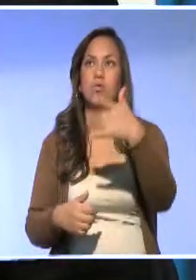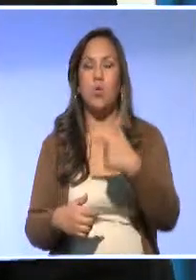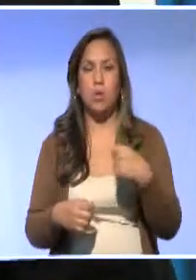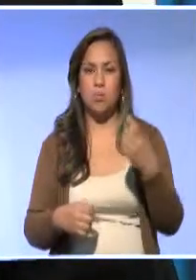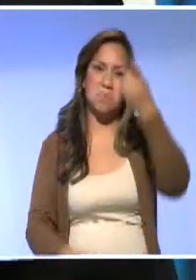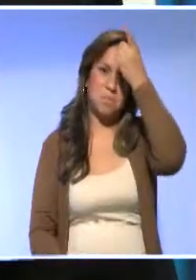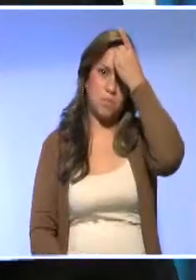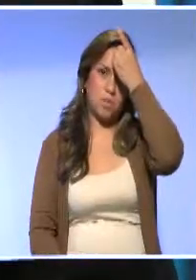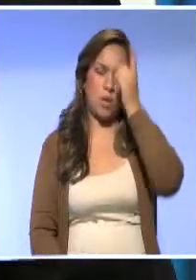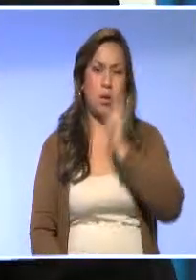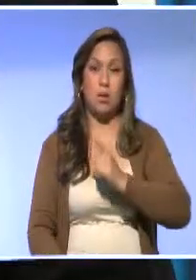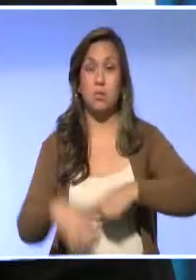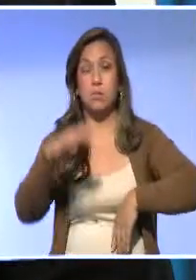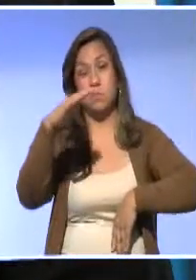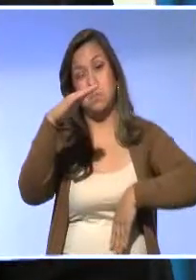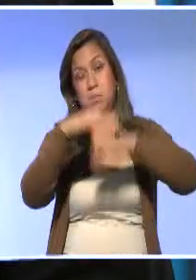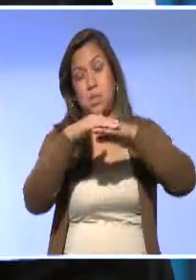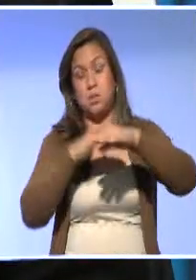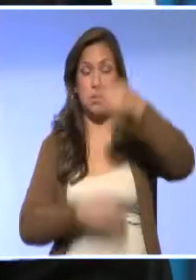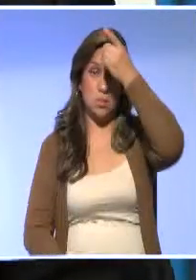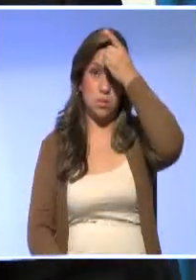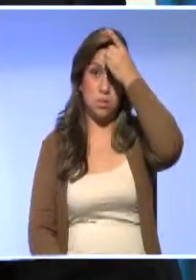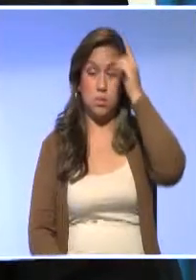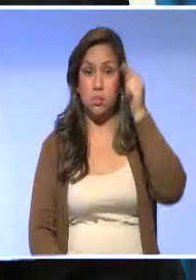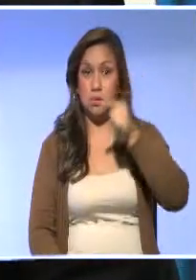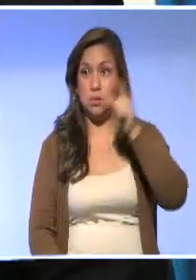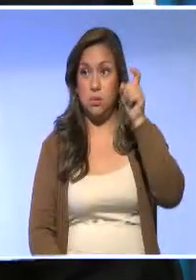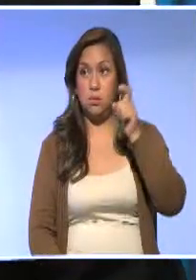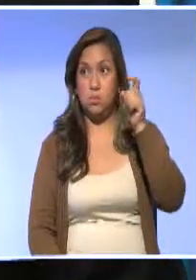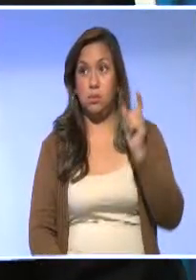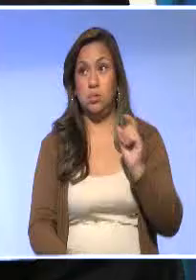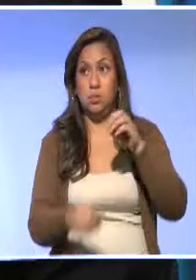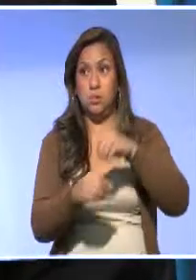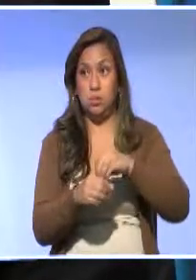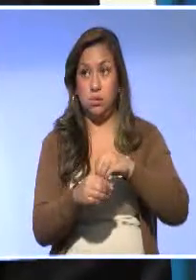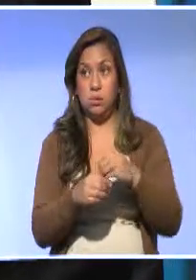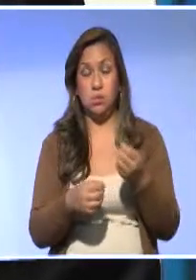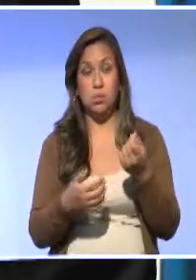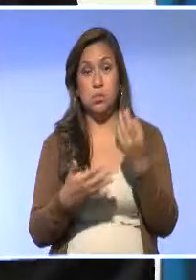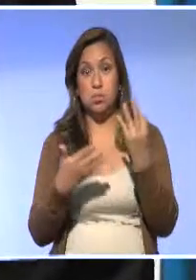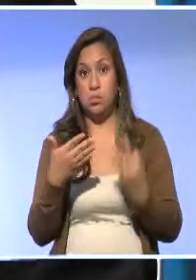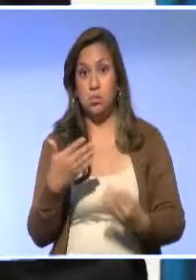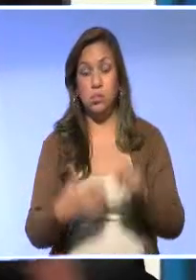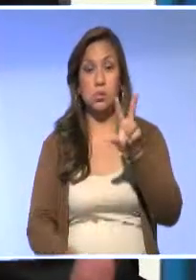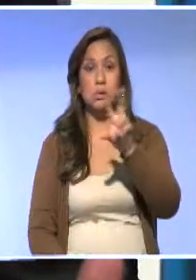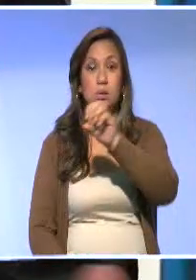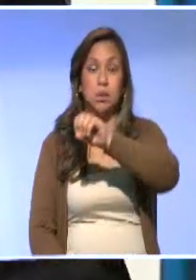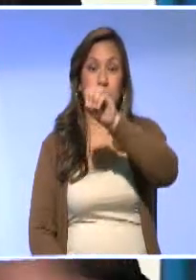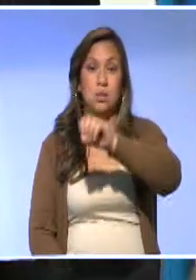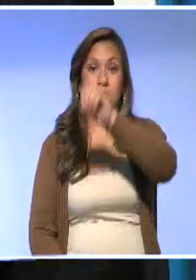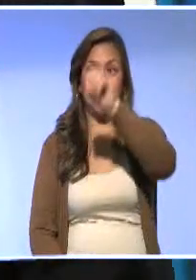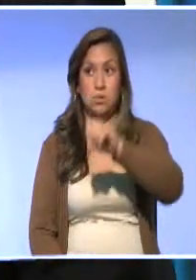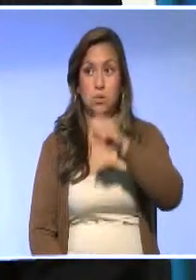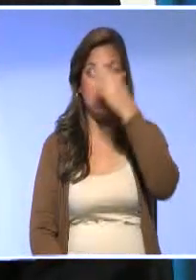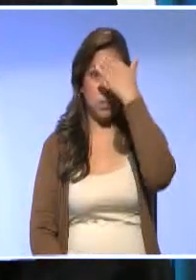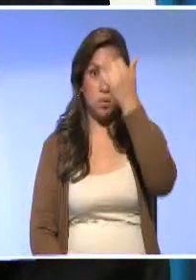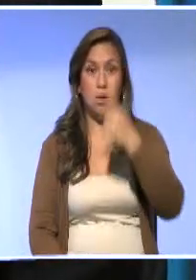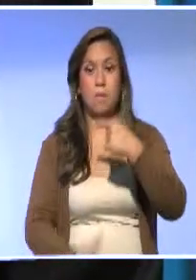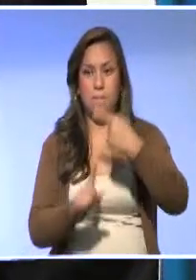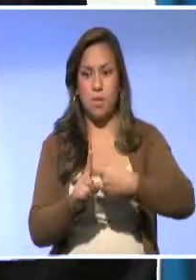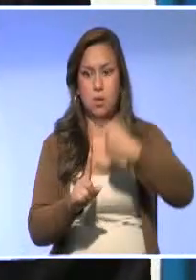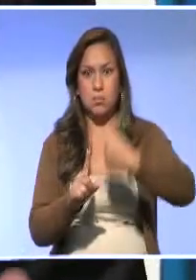cuenta que el máximo de nivel de endeudamiento que usted debería tener dentro de sus ingresos futuros es del 30% porque porque además mes a